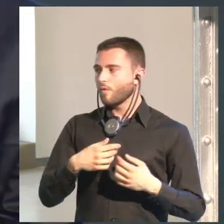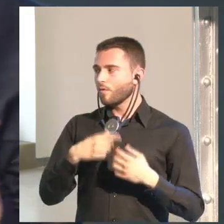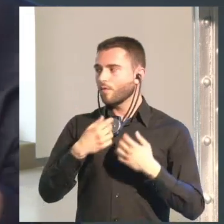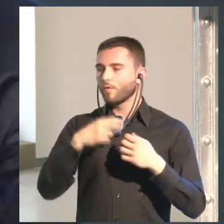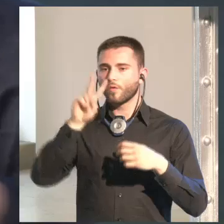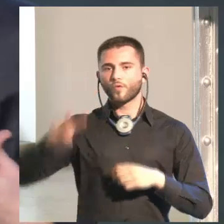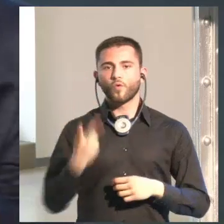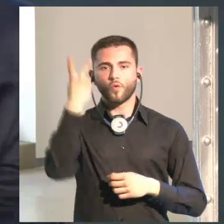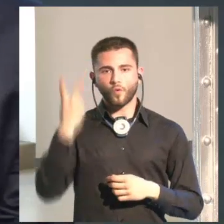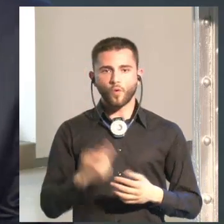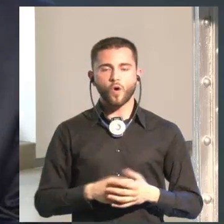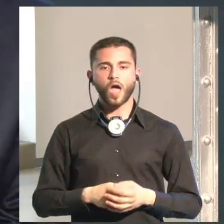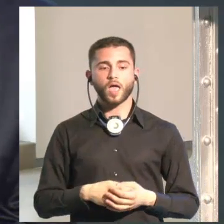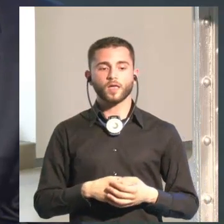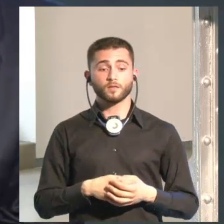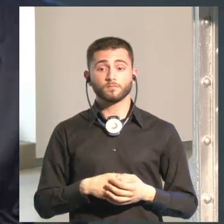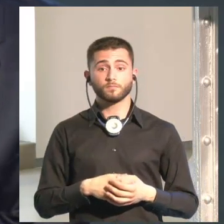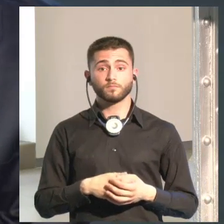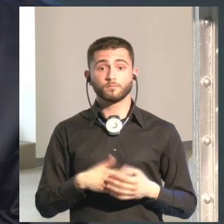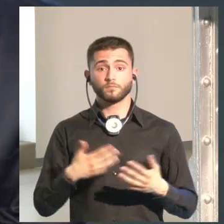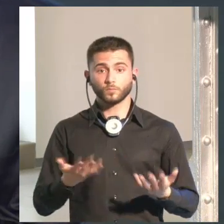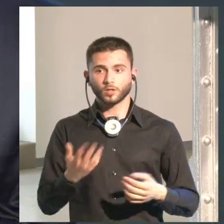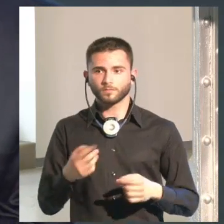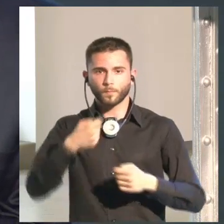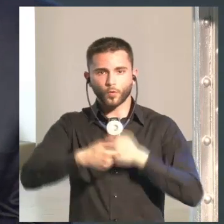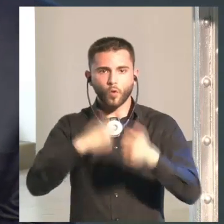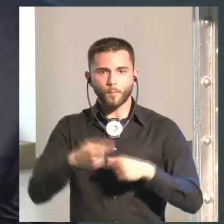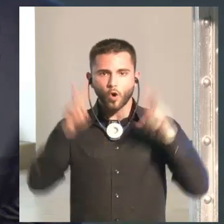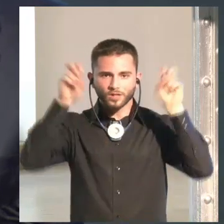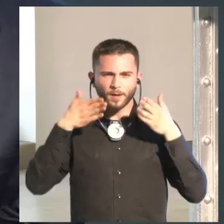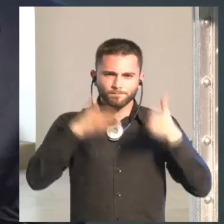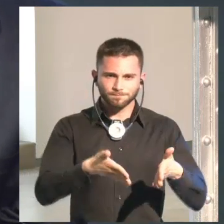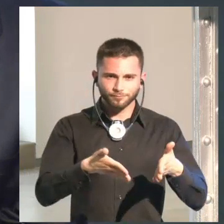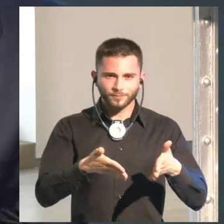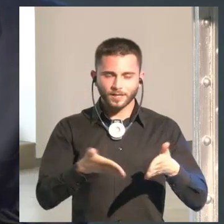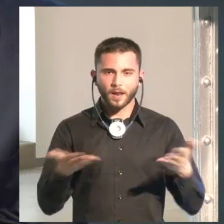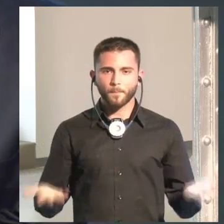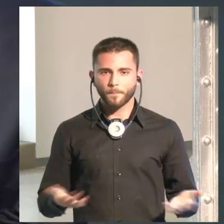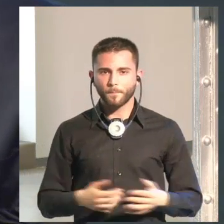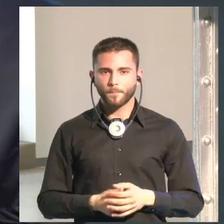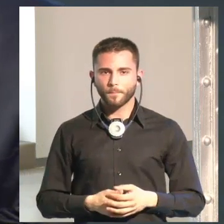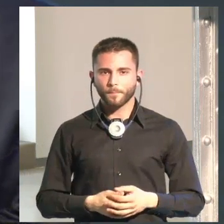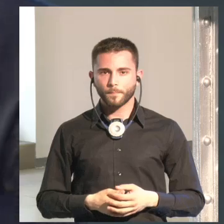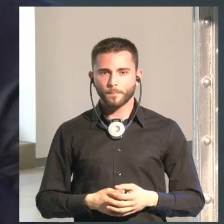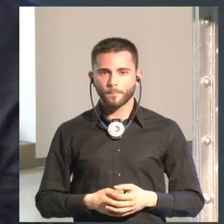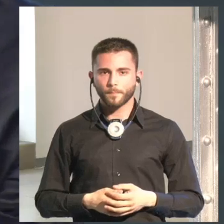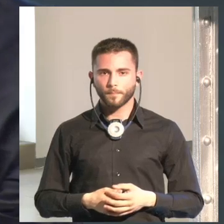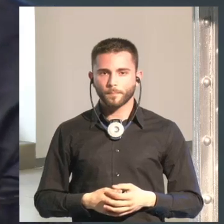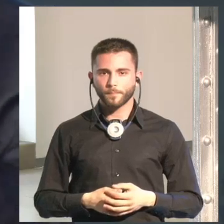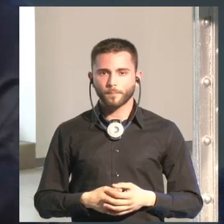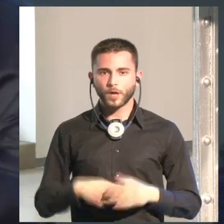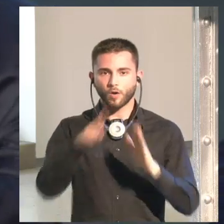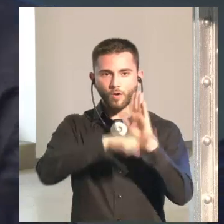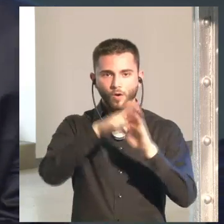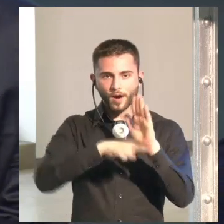u otra han comenzado a introducir el tema. Lo que realmente está faltando es una aproximación regional o de level playing